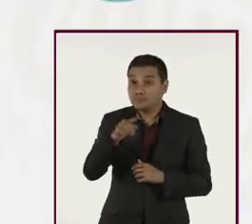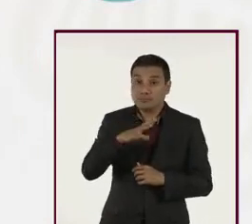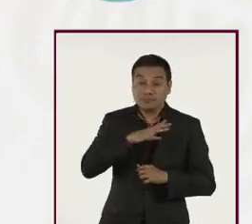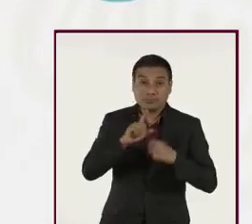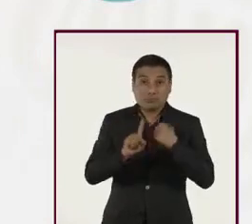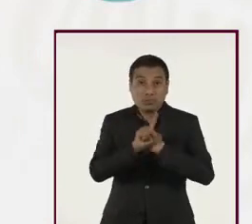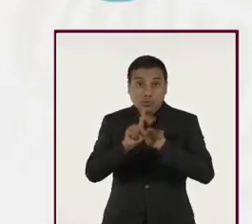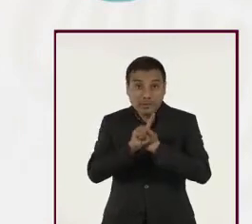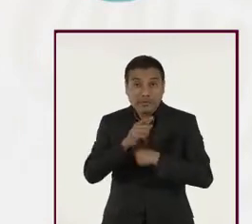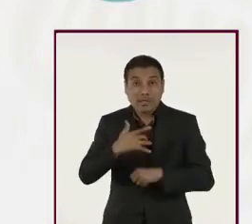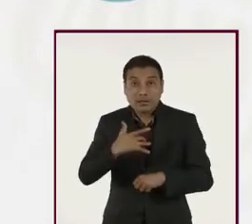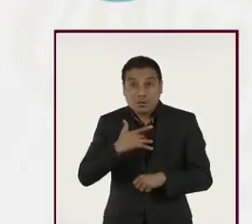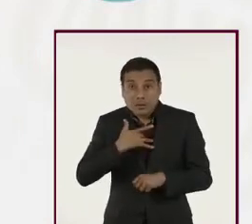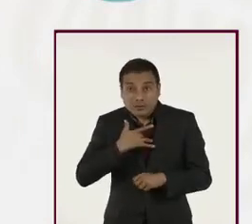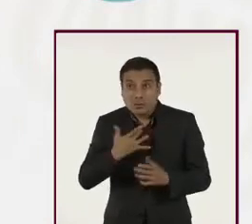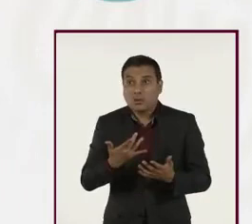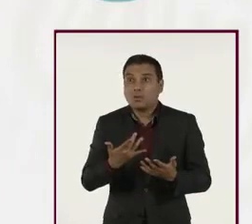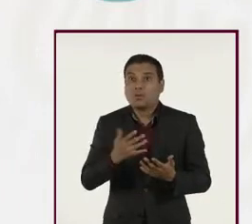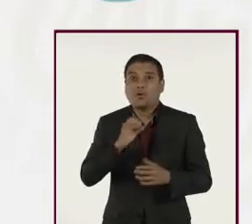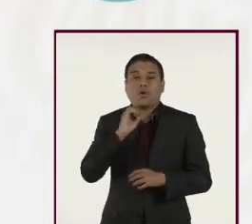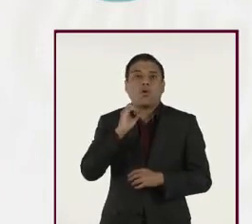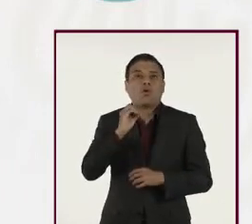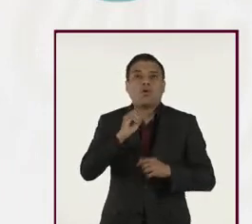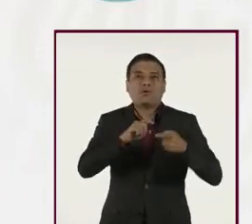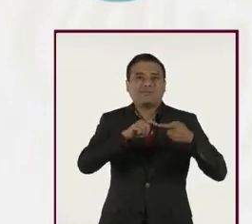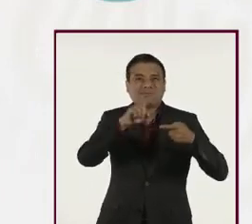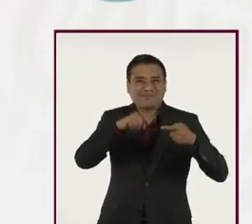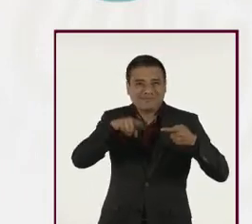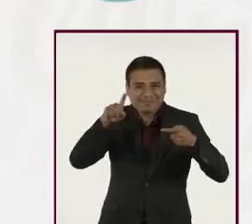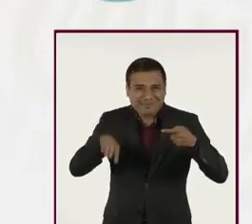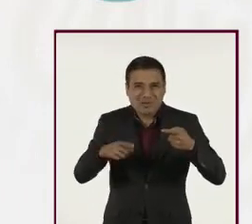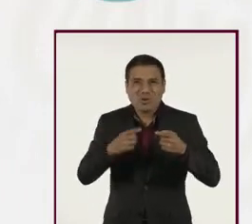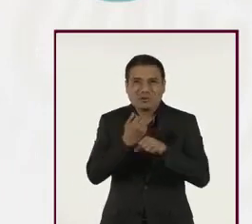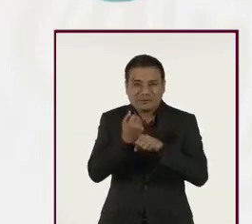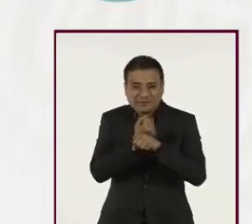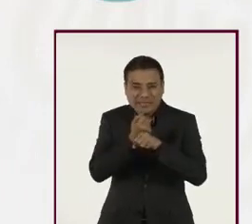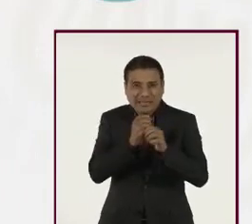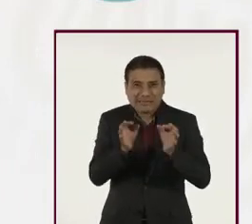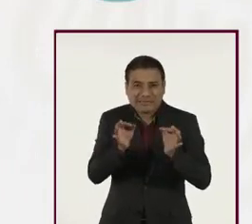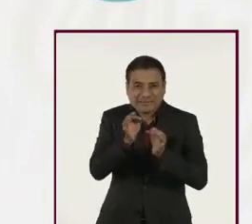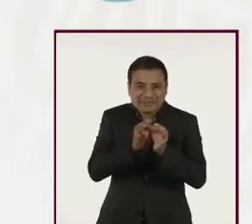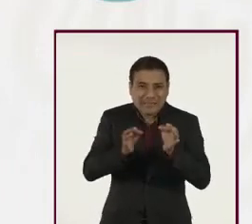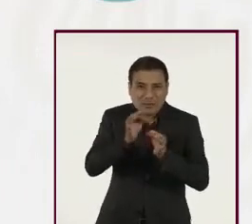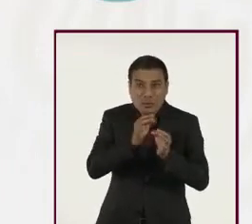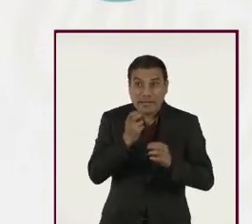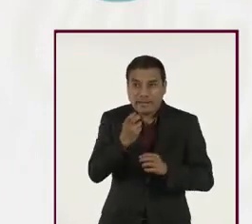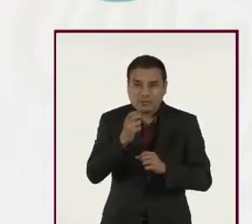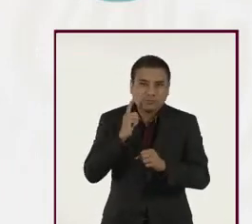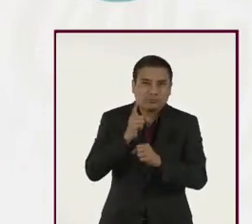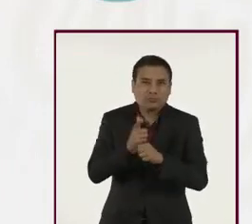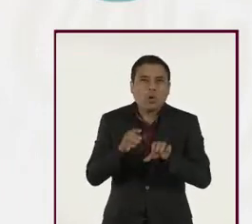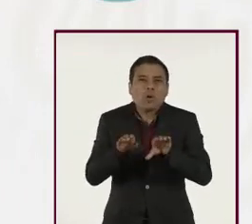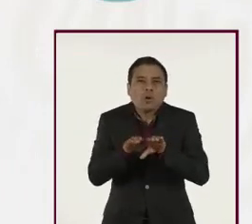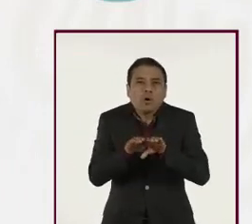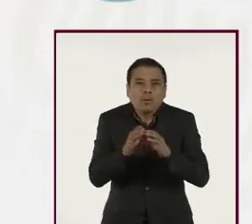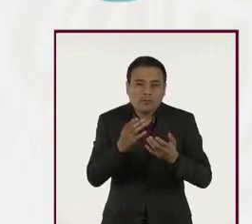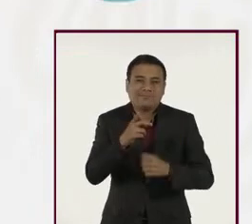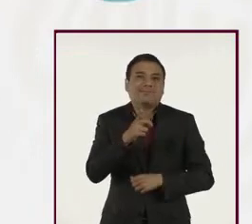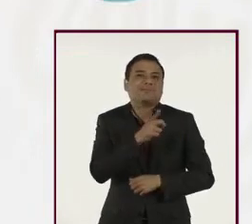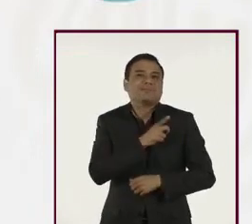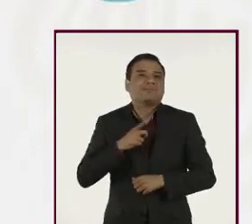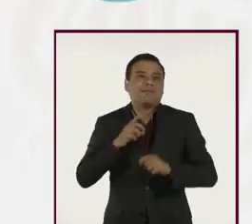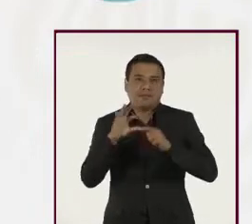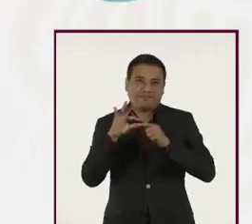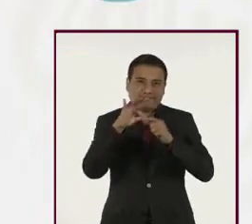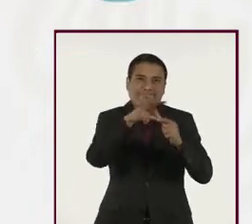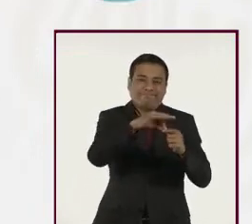alteraciones a nivel cardíaco, de electrolitos séricos, de células de la sangre, van a requerir un tratamiento médico específico con el